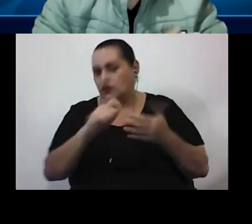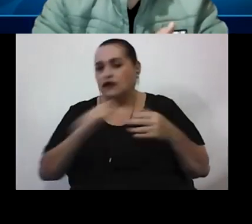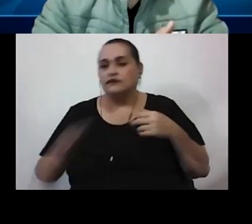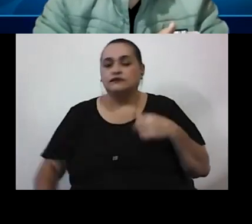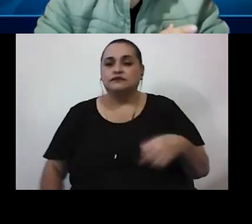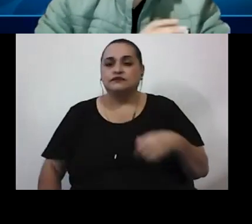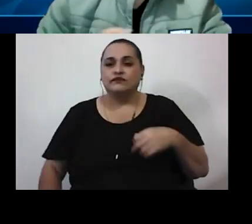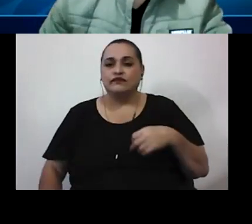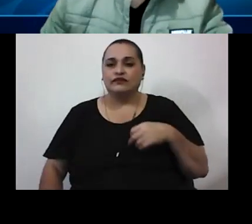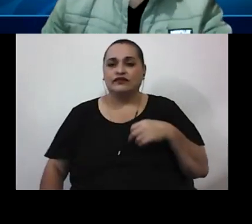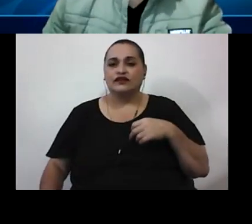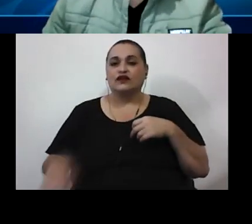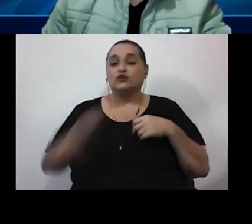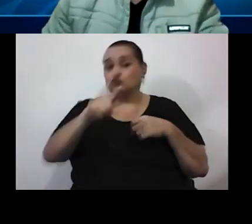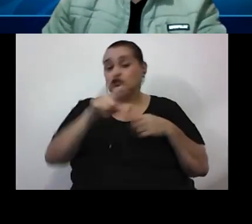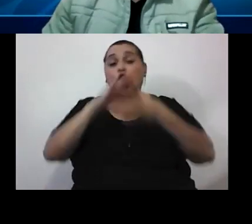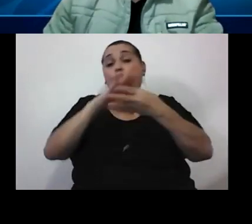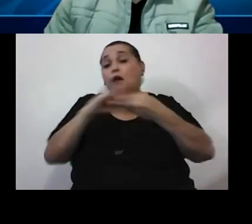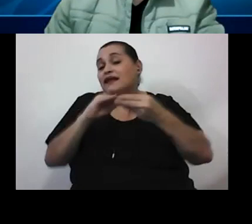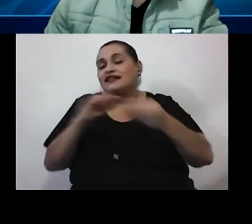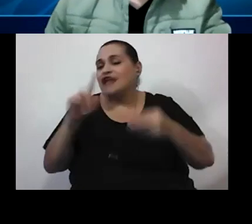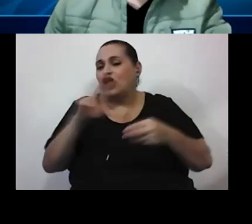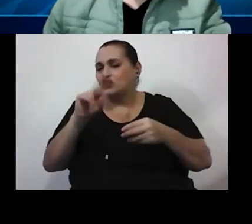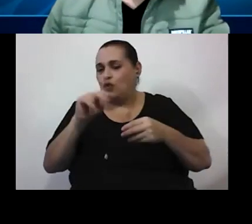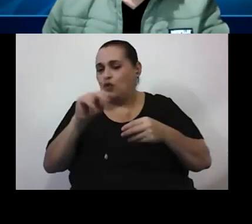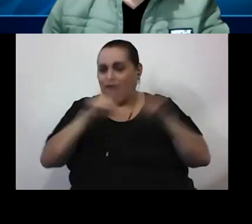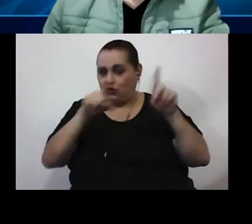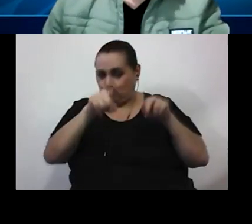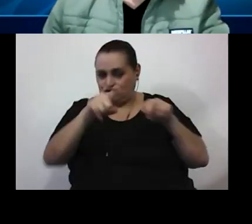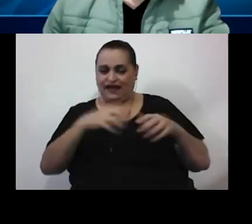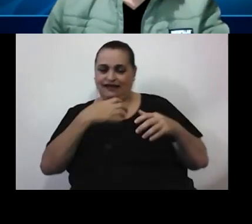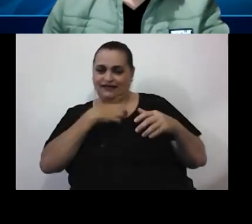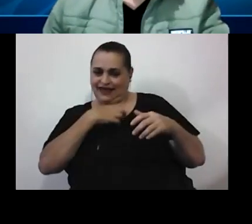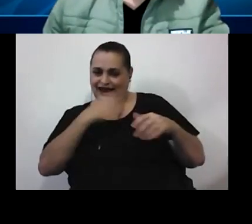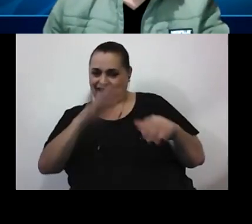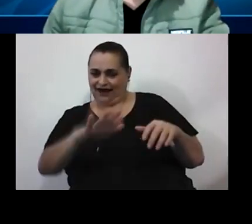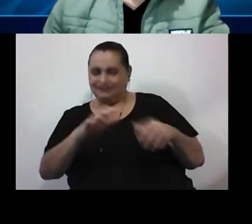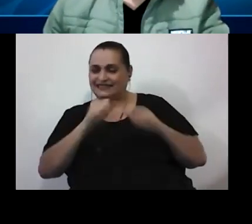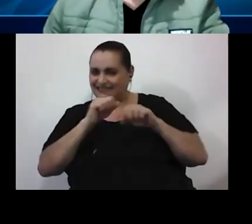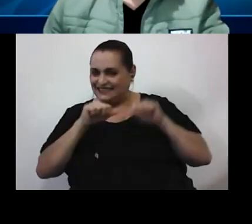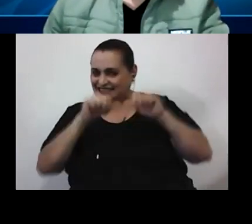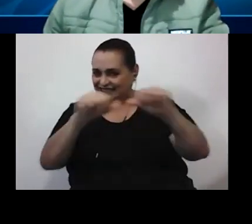No lo va a comentar acá en todo caso, pero es como para que usted siga el ejercicio.